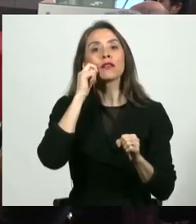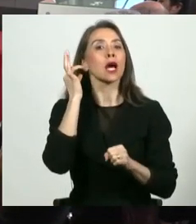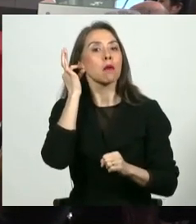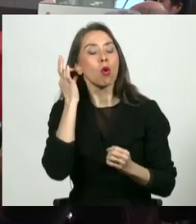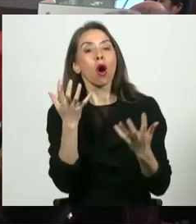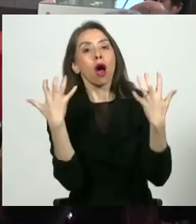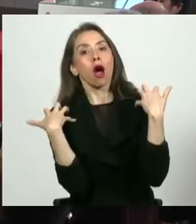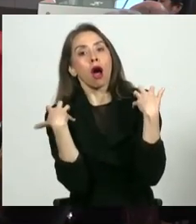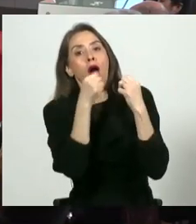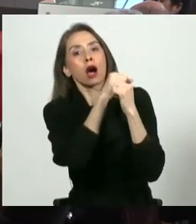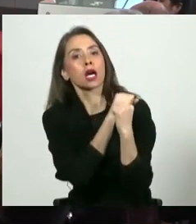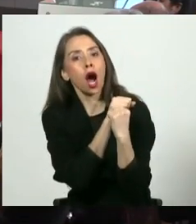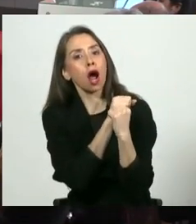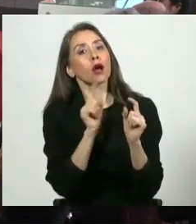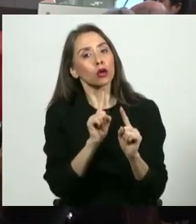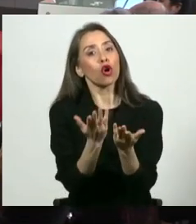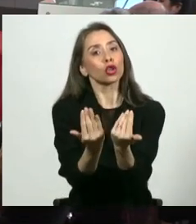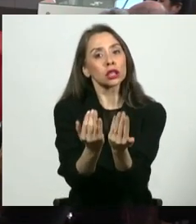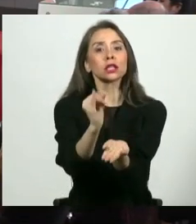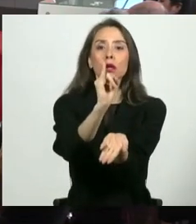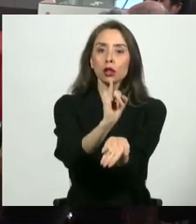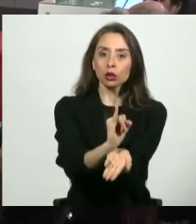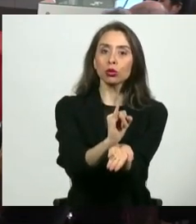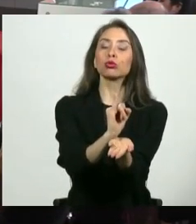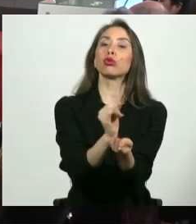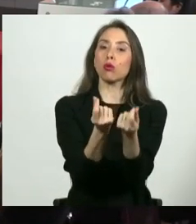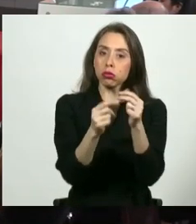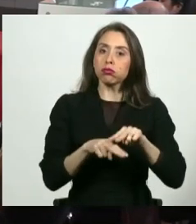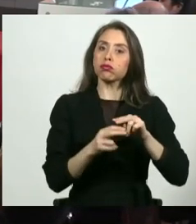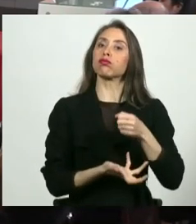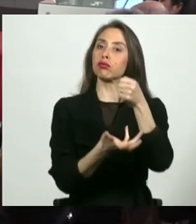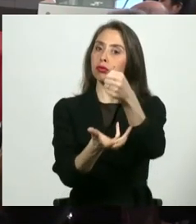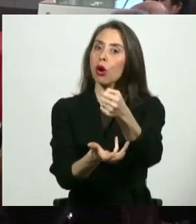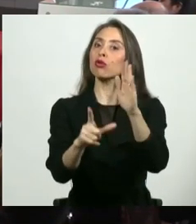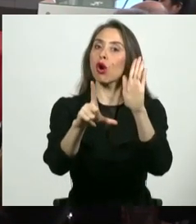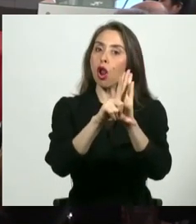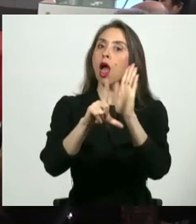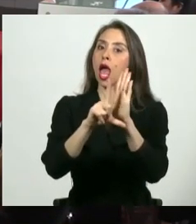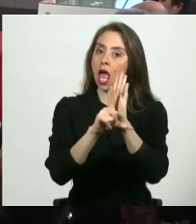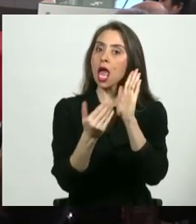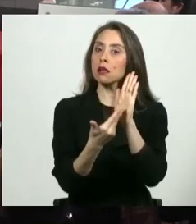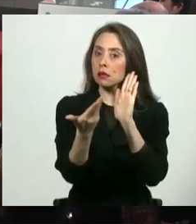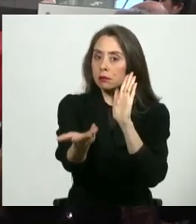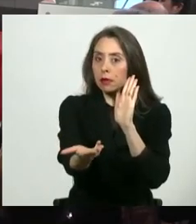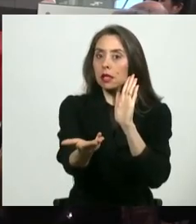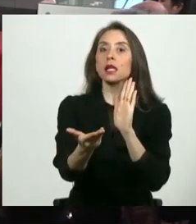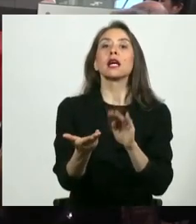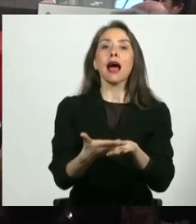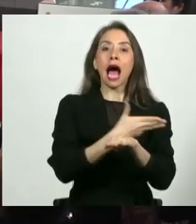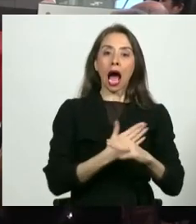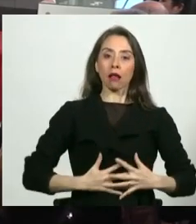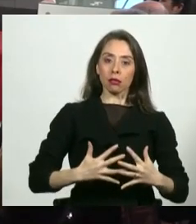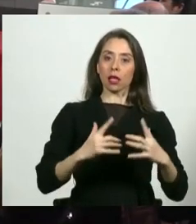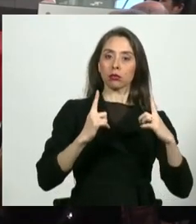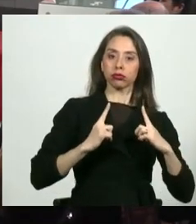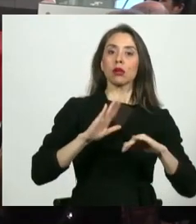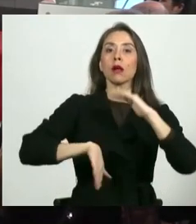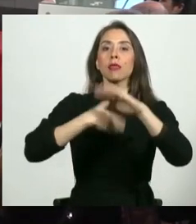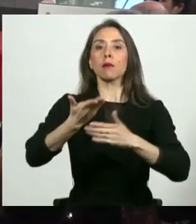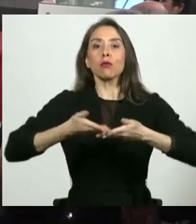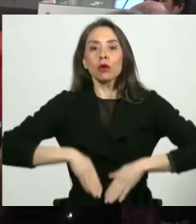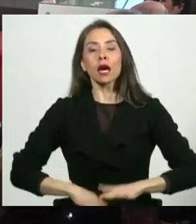mujeres. Y tenemos que entonces tener una institucionalidad y recursos y legislación que se haga cargo de dar entonces un sistema de pre y postnatal acorde con eso.